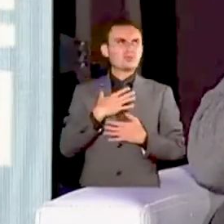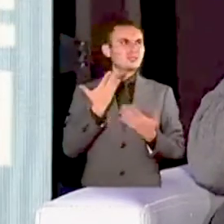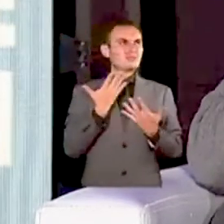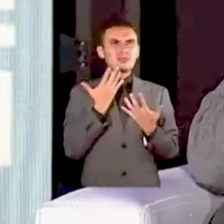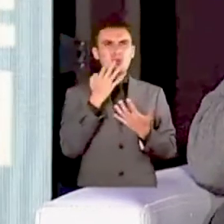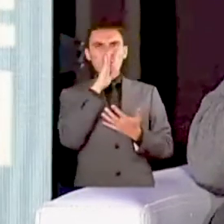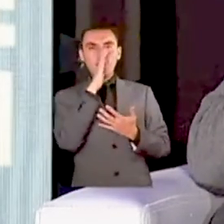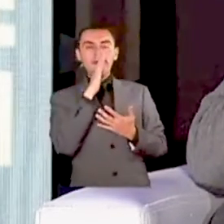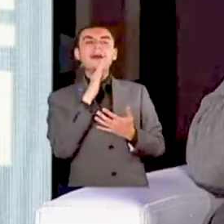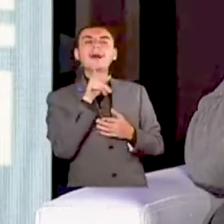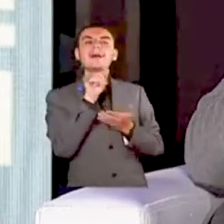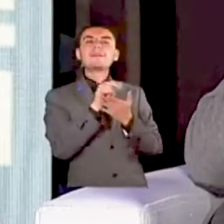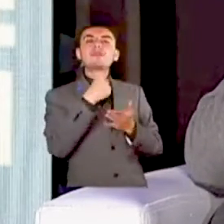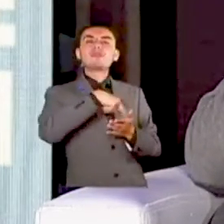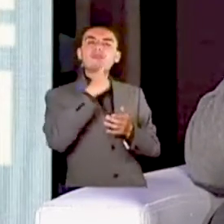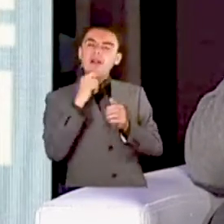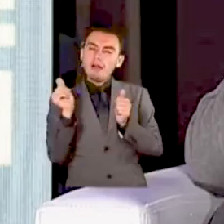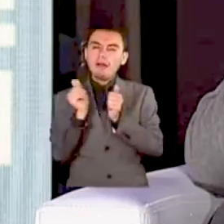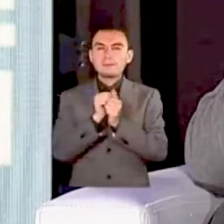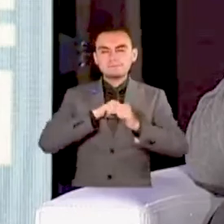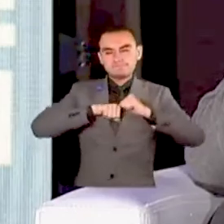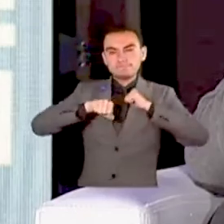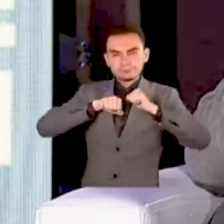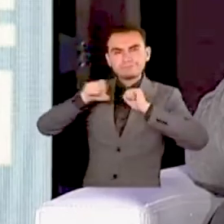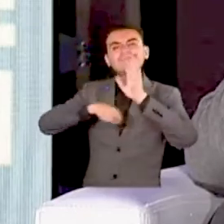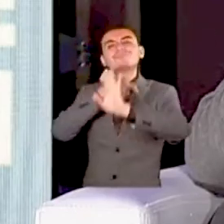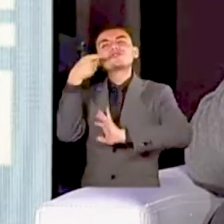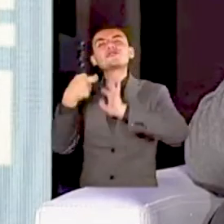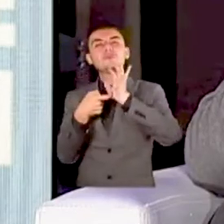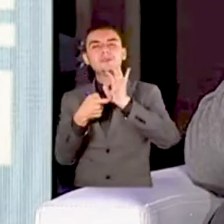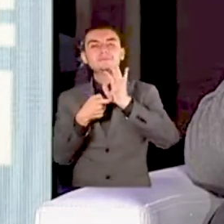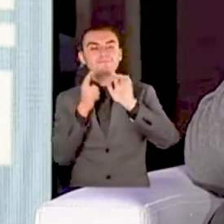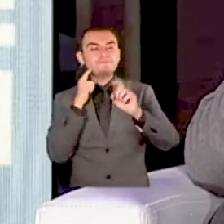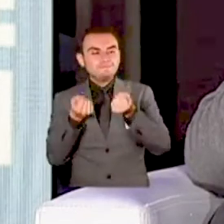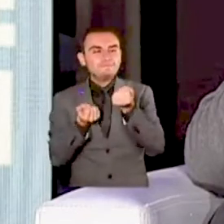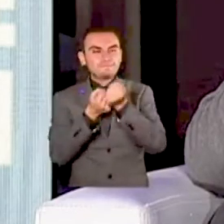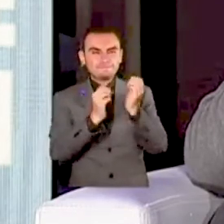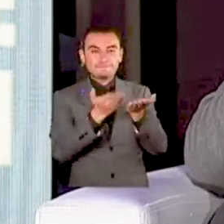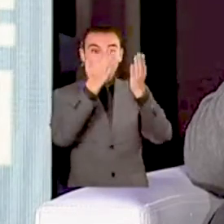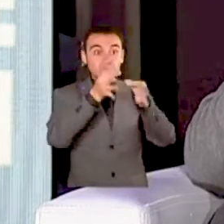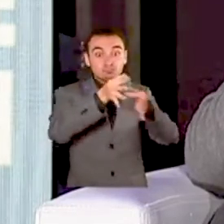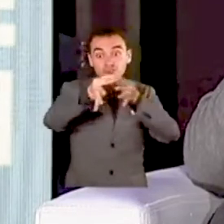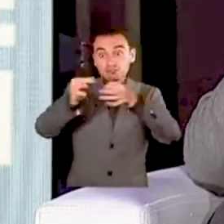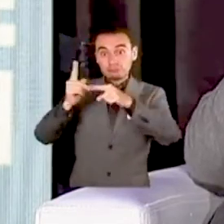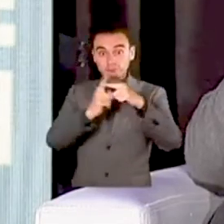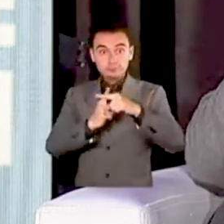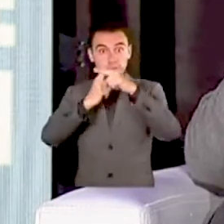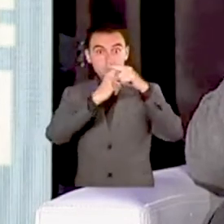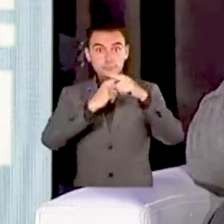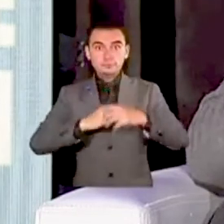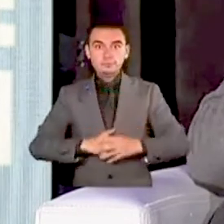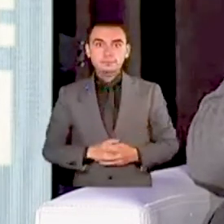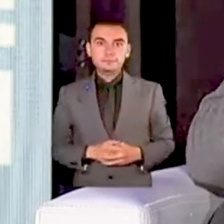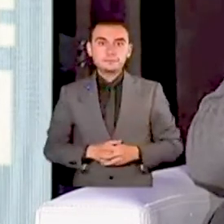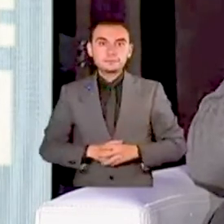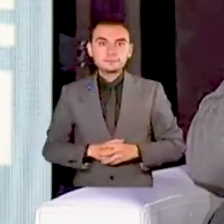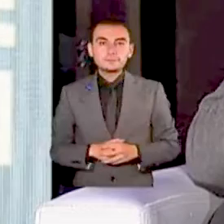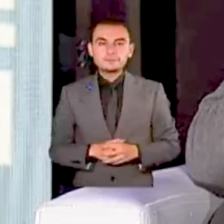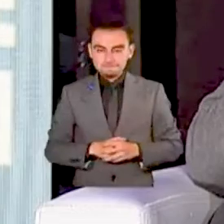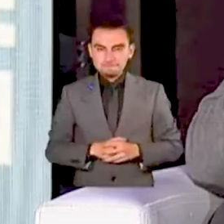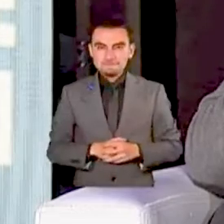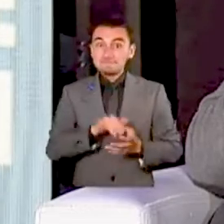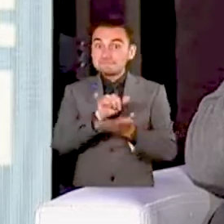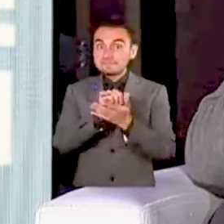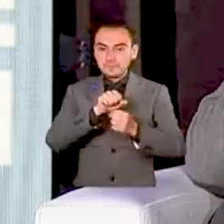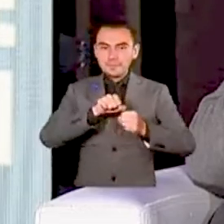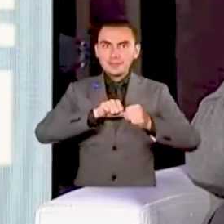orientar las labores preventivas de nuestros procuradores territoriales. Como fruto de ello,